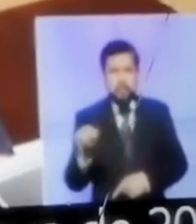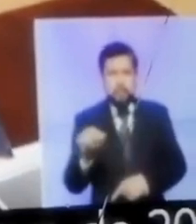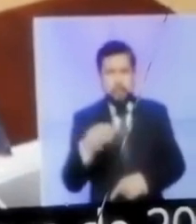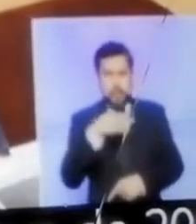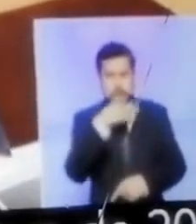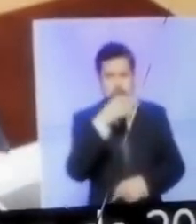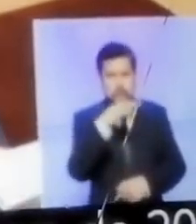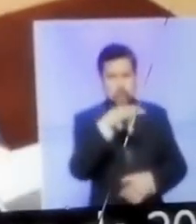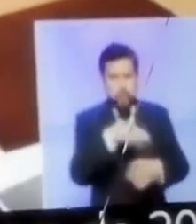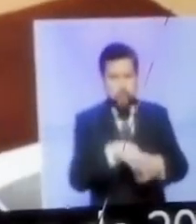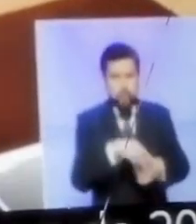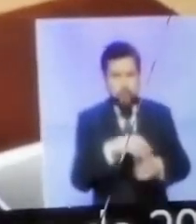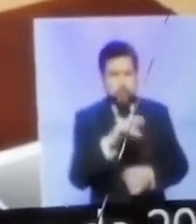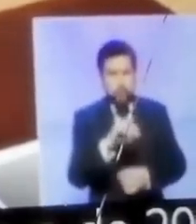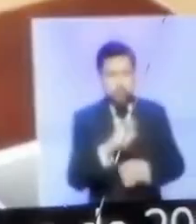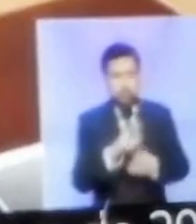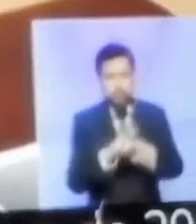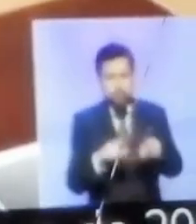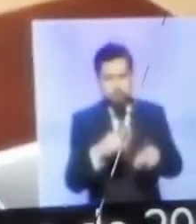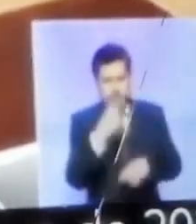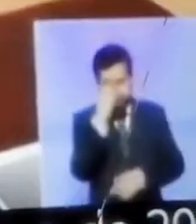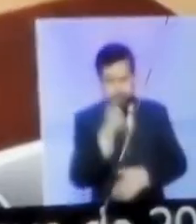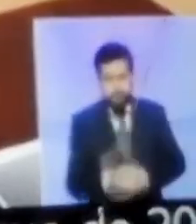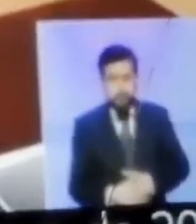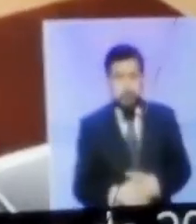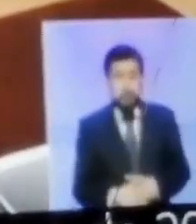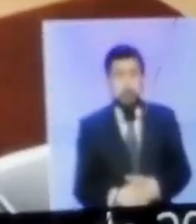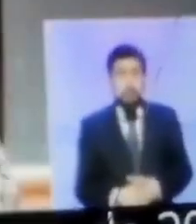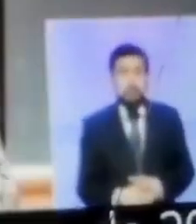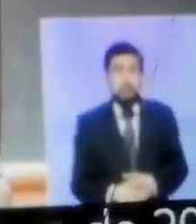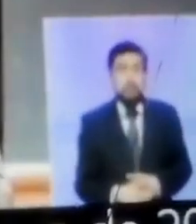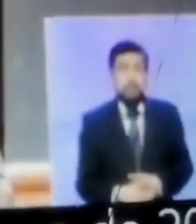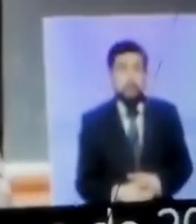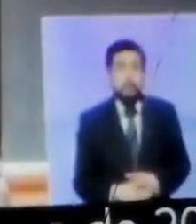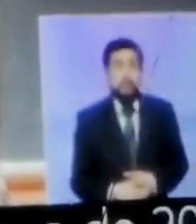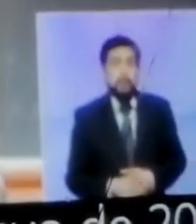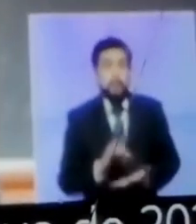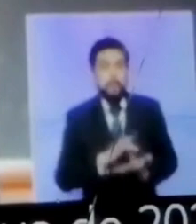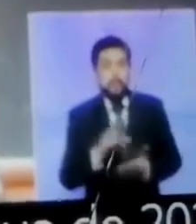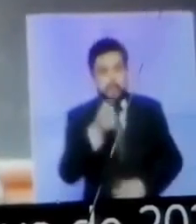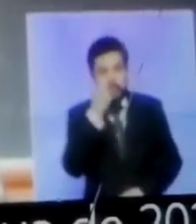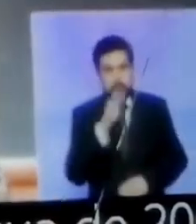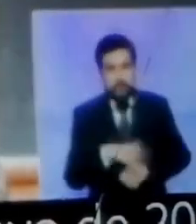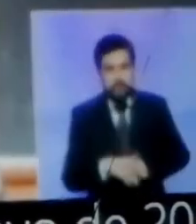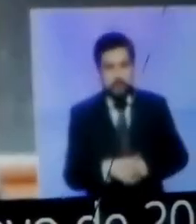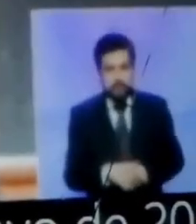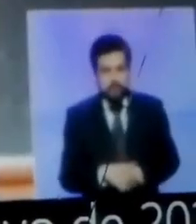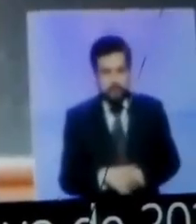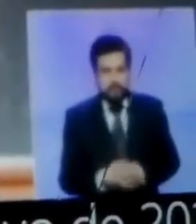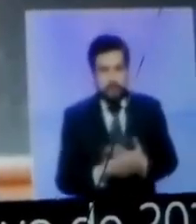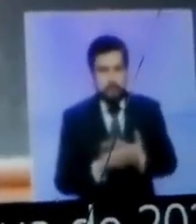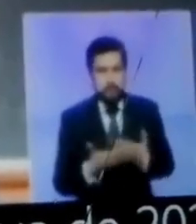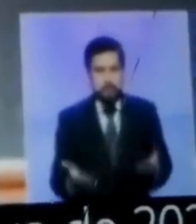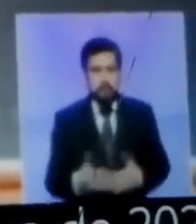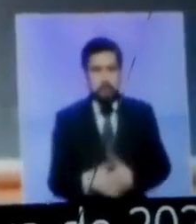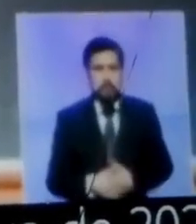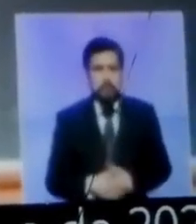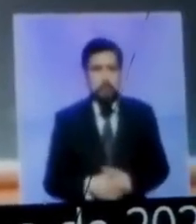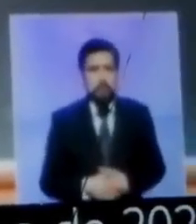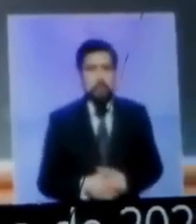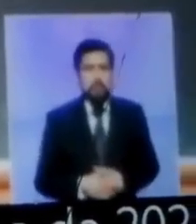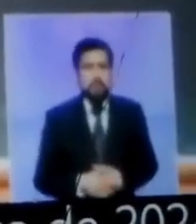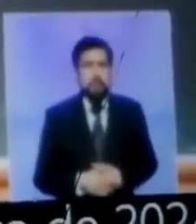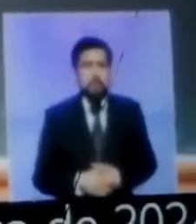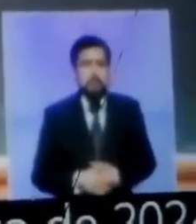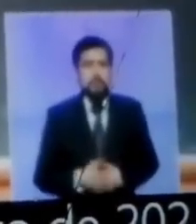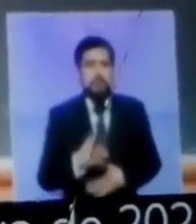anuncia la emisión de un voto concurrente Gracias secretario en consecuencia en el